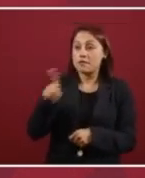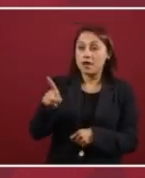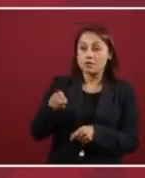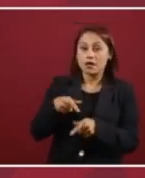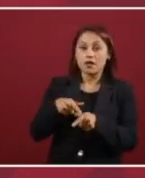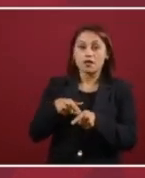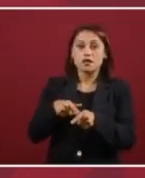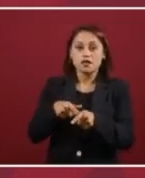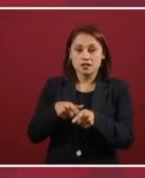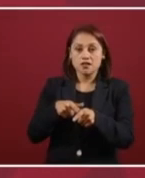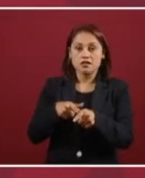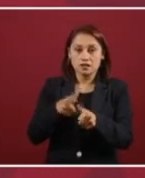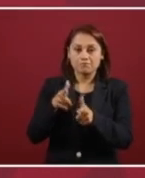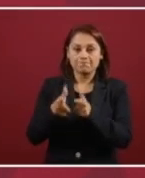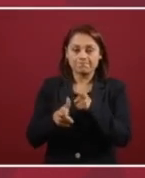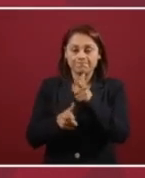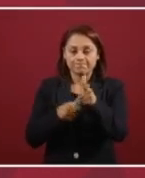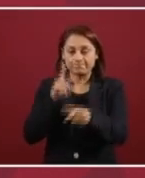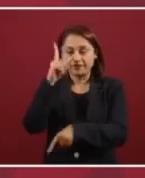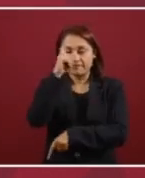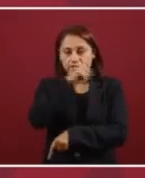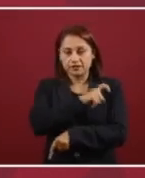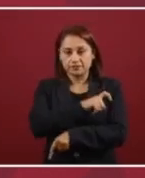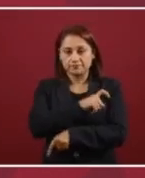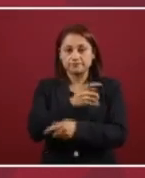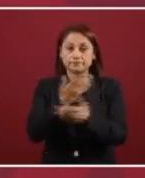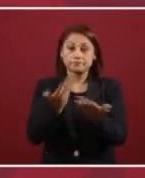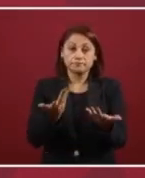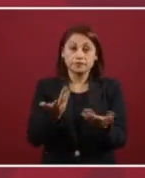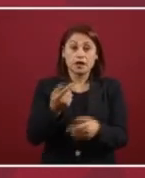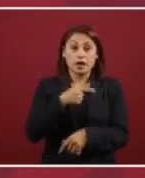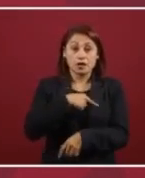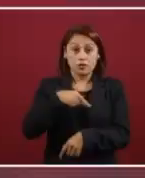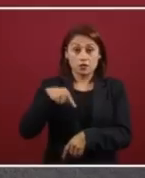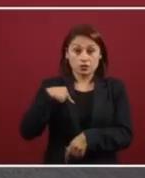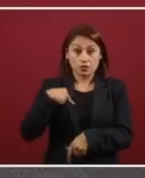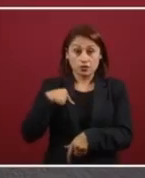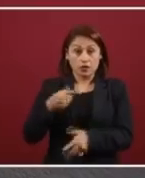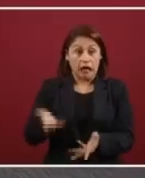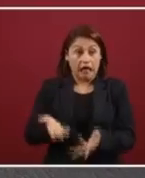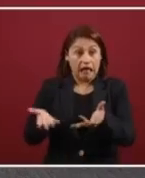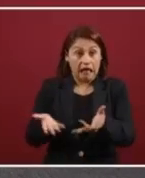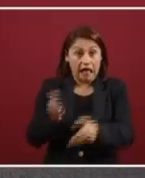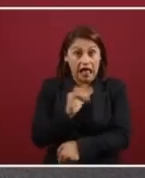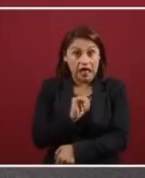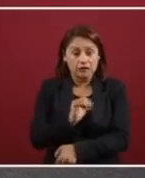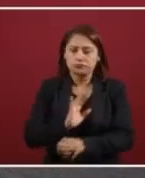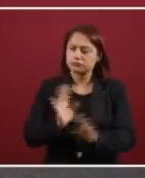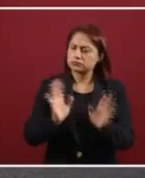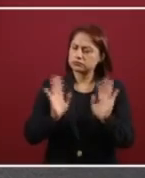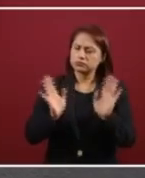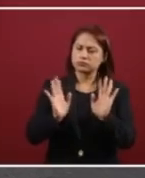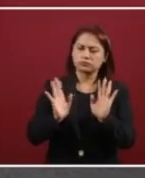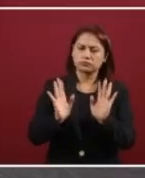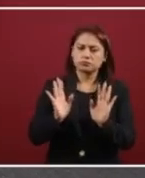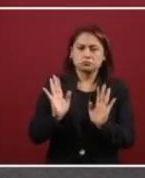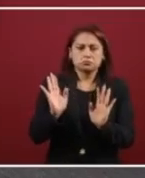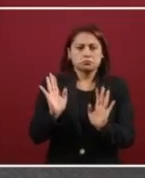Entonces, lo único que hemos hecho nosotros es remitir todo